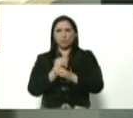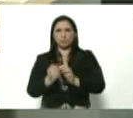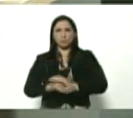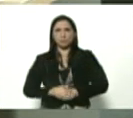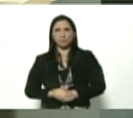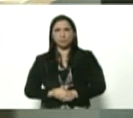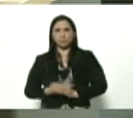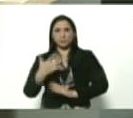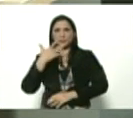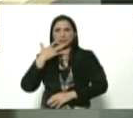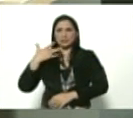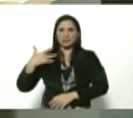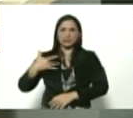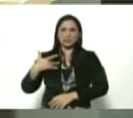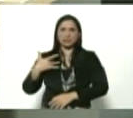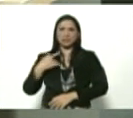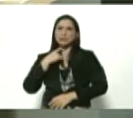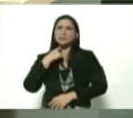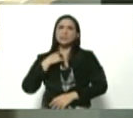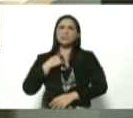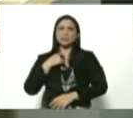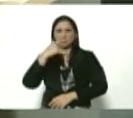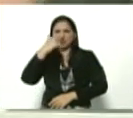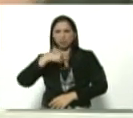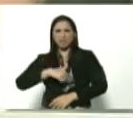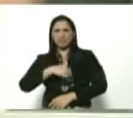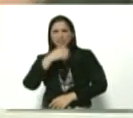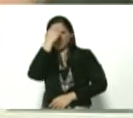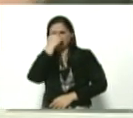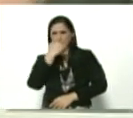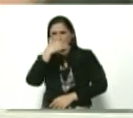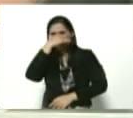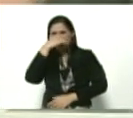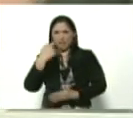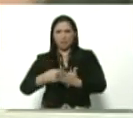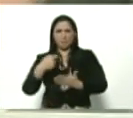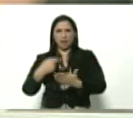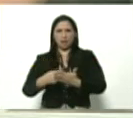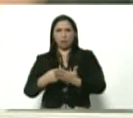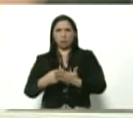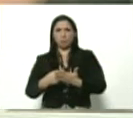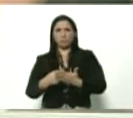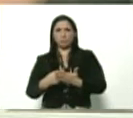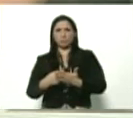la ambición personalista, de criminales a sueldo.